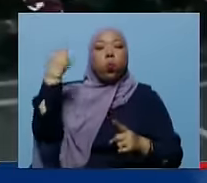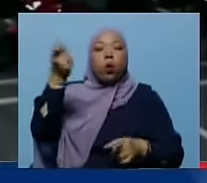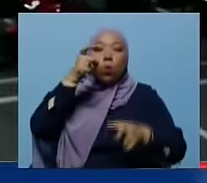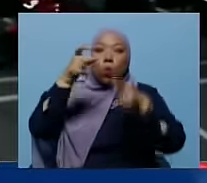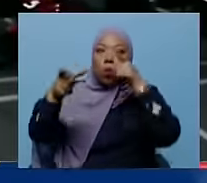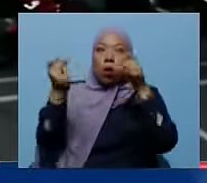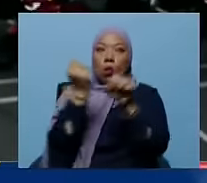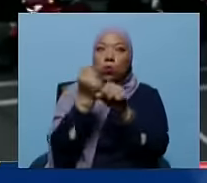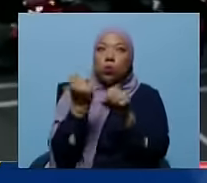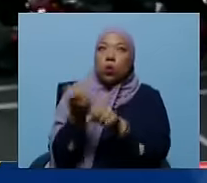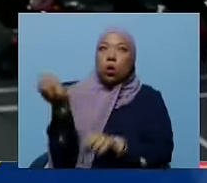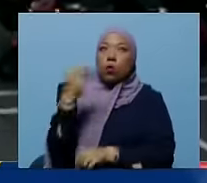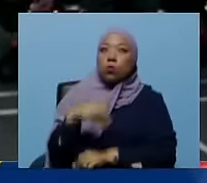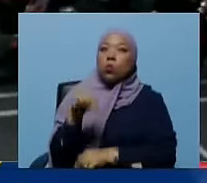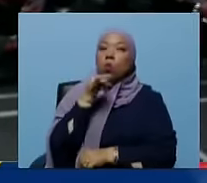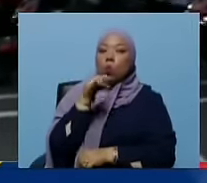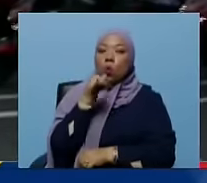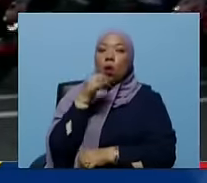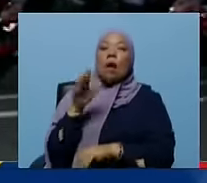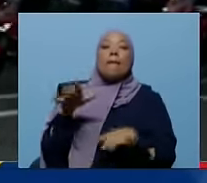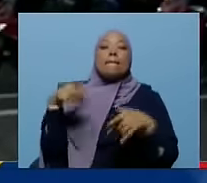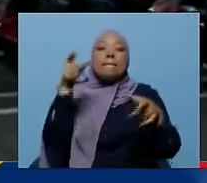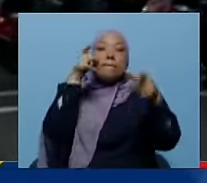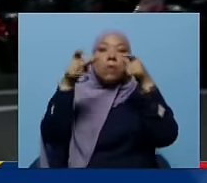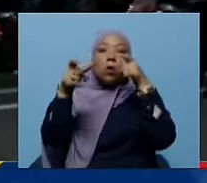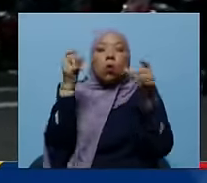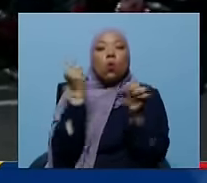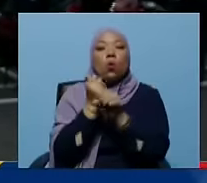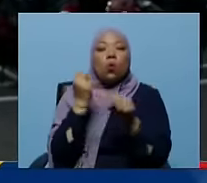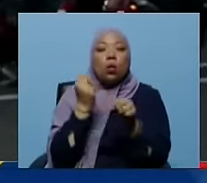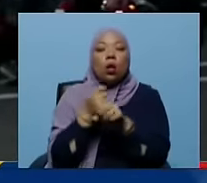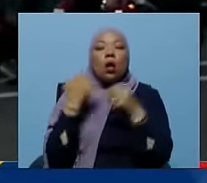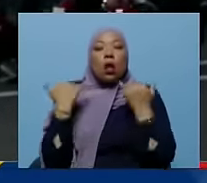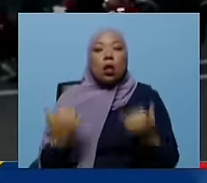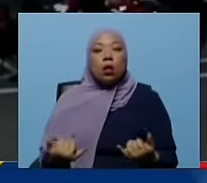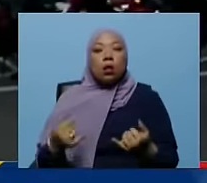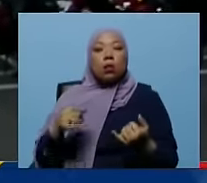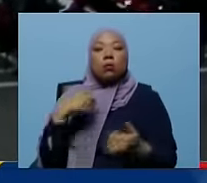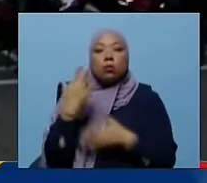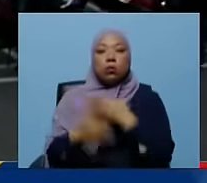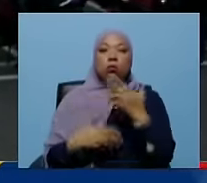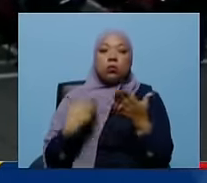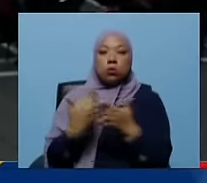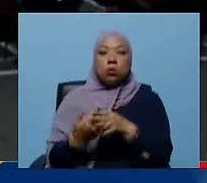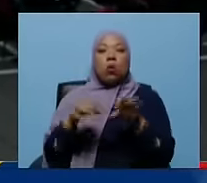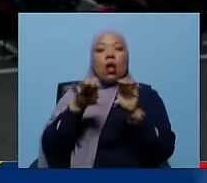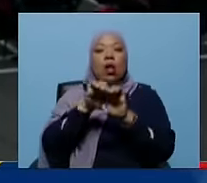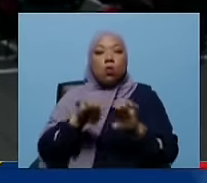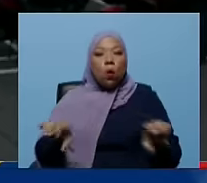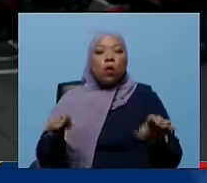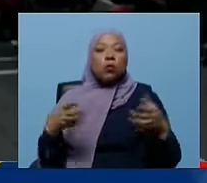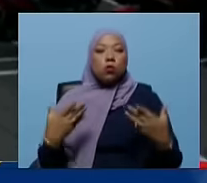vigilancia superior, para con pedagogía, educación,